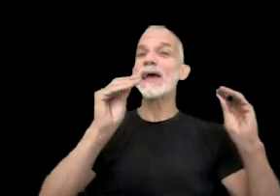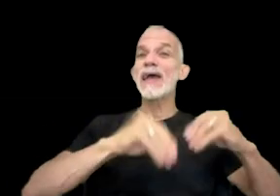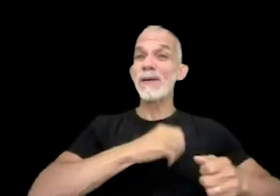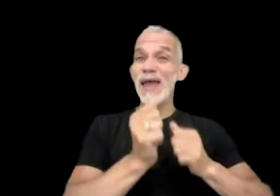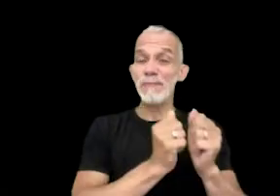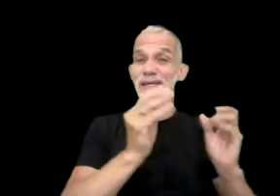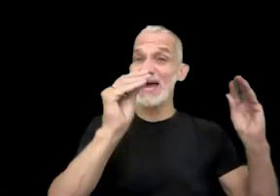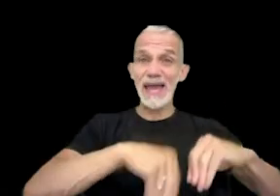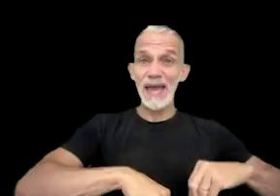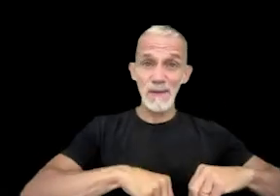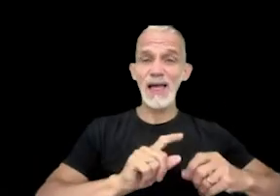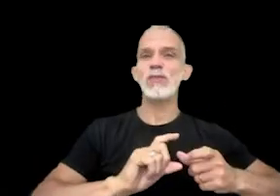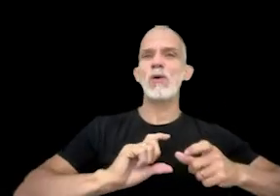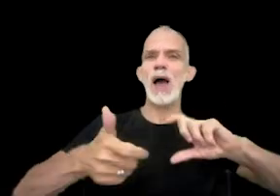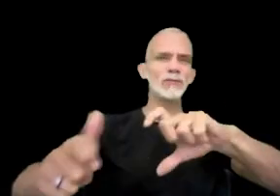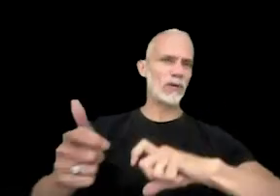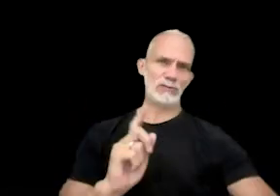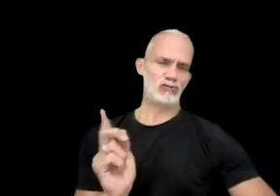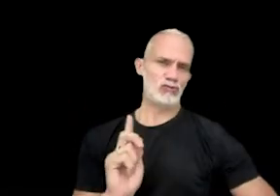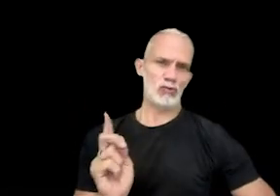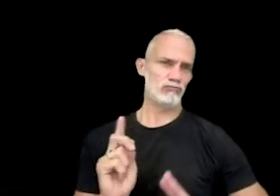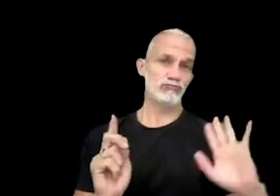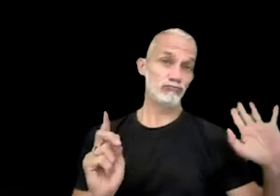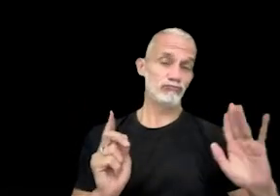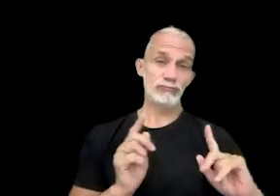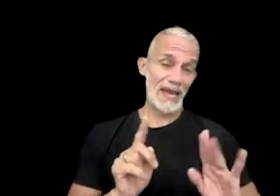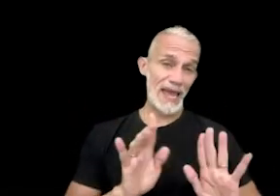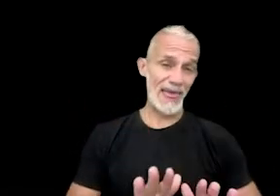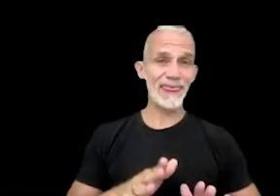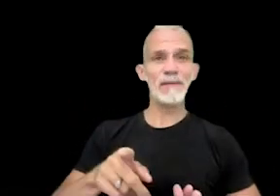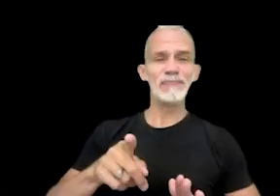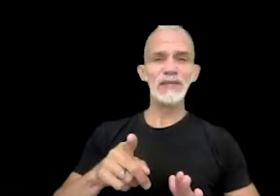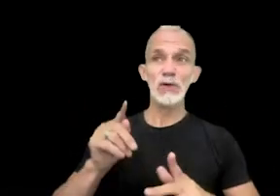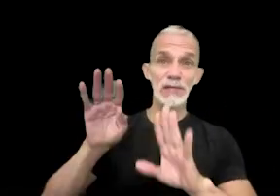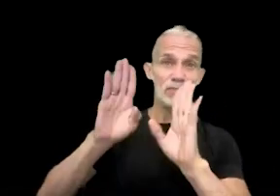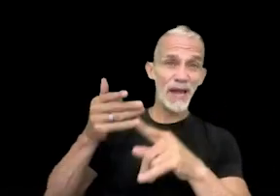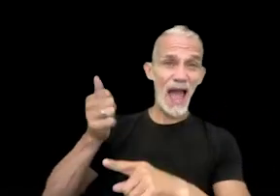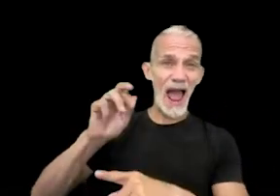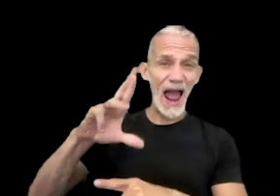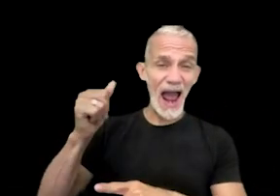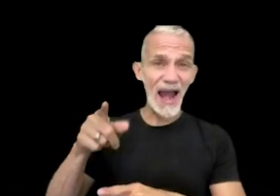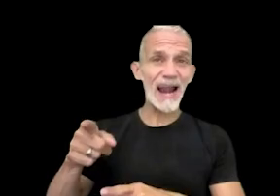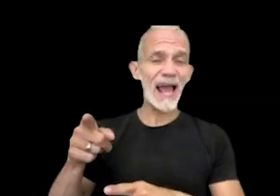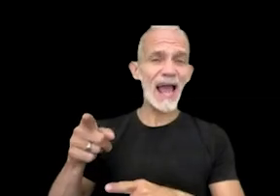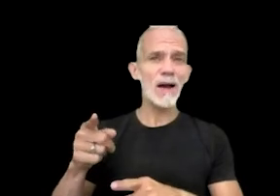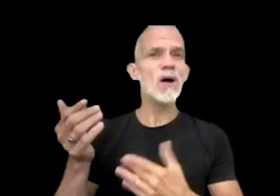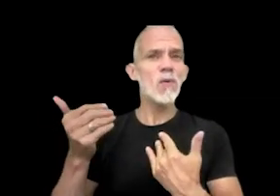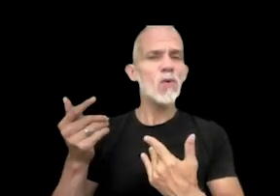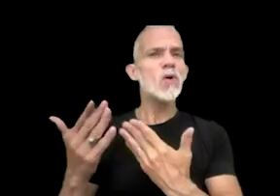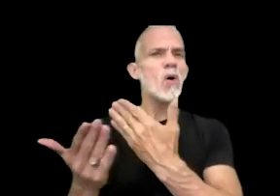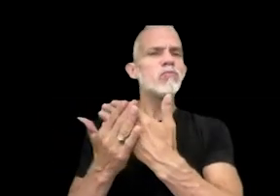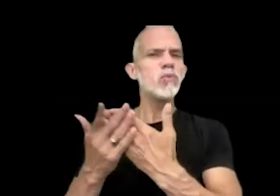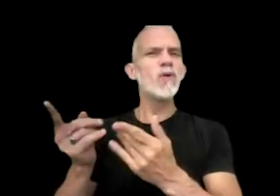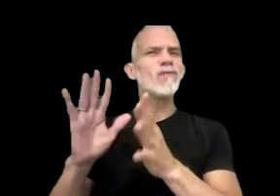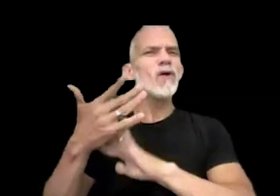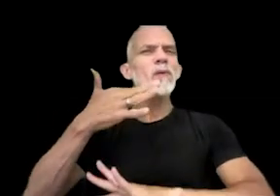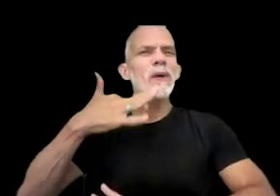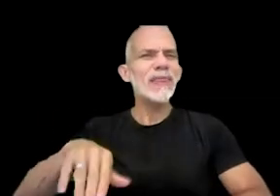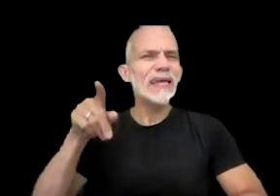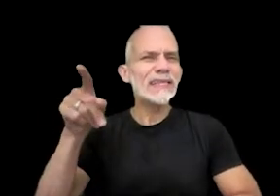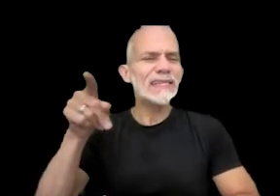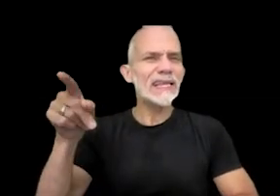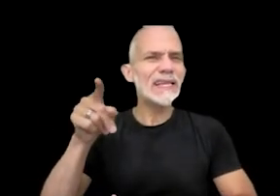se actualizan y donde el organismo ha sido avalado por una interpretación dada